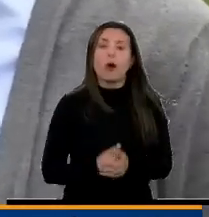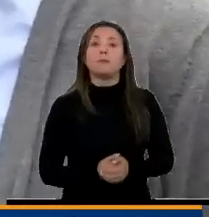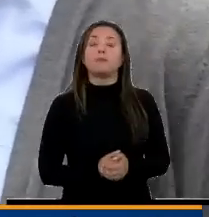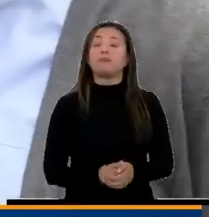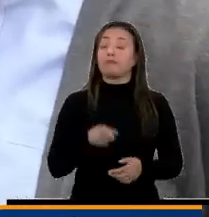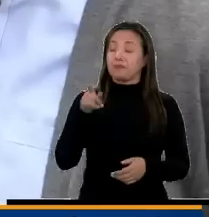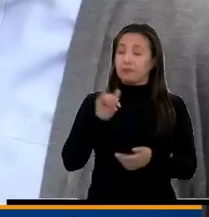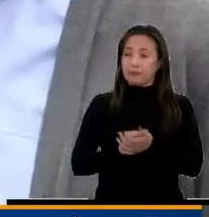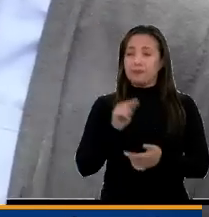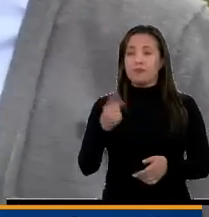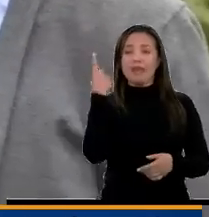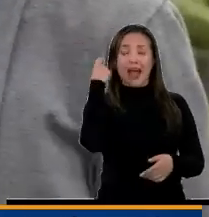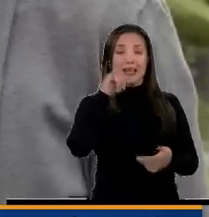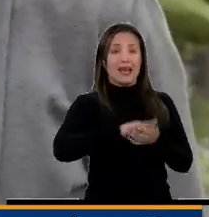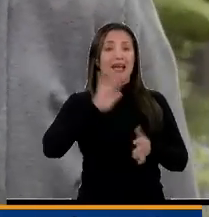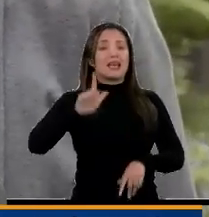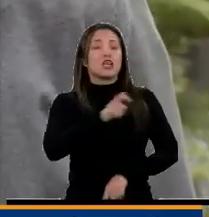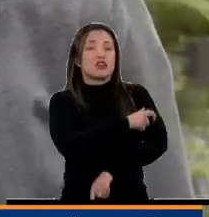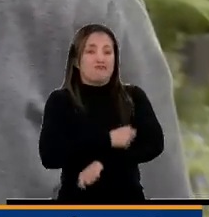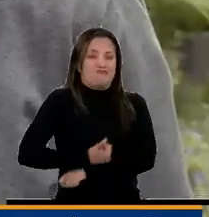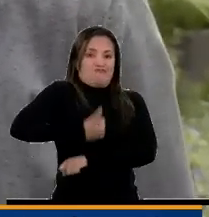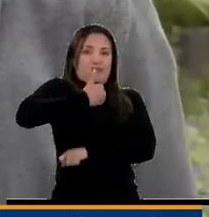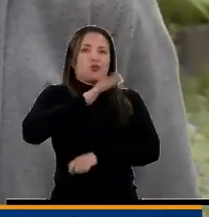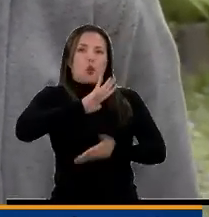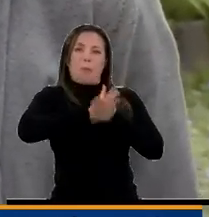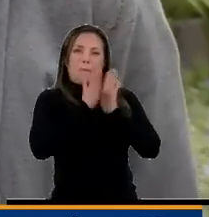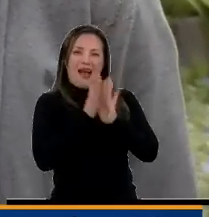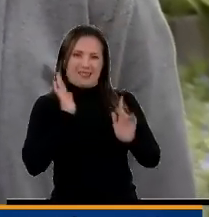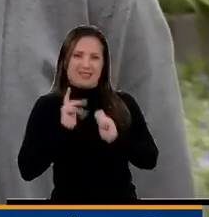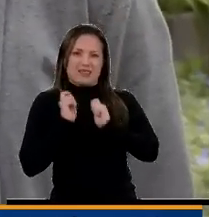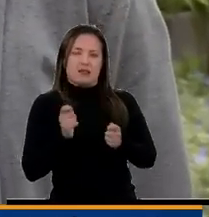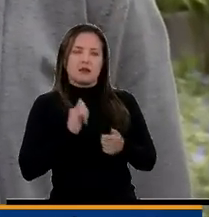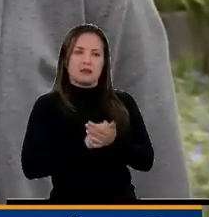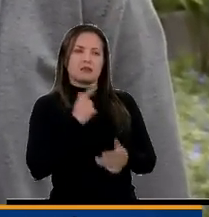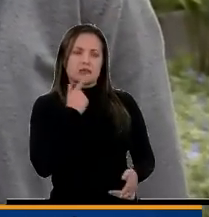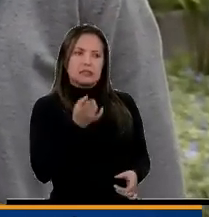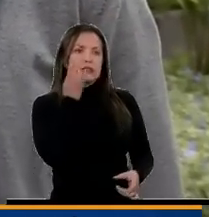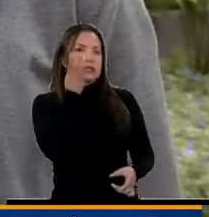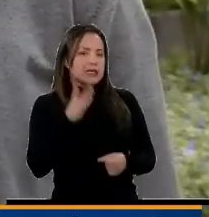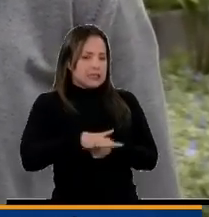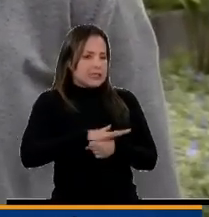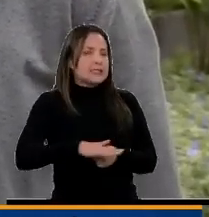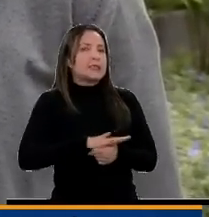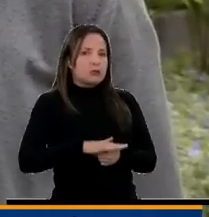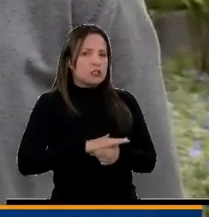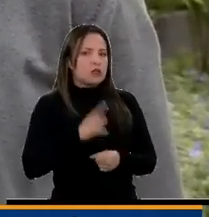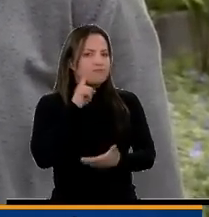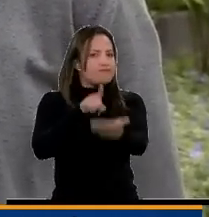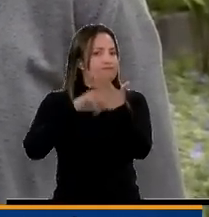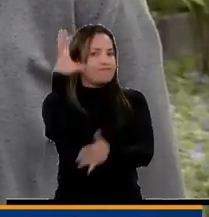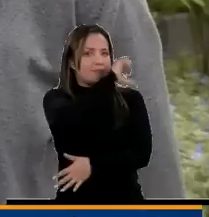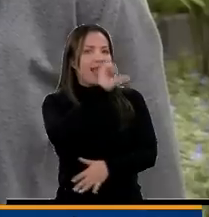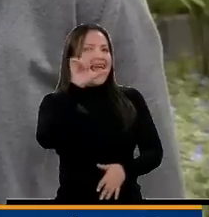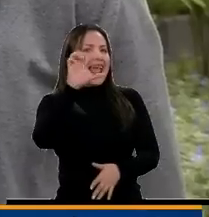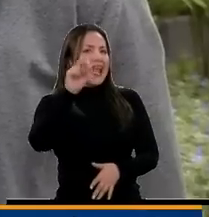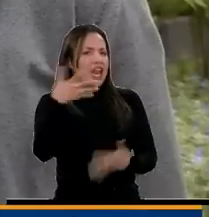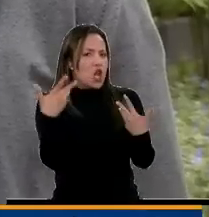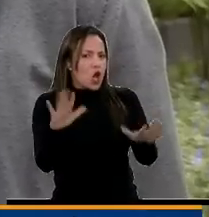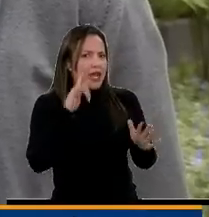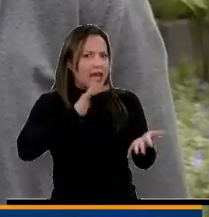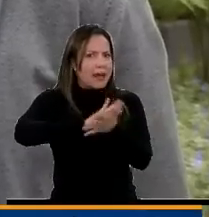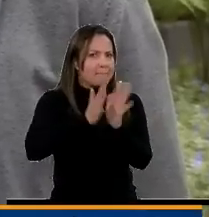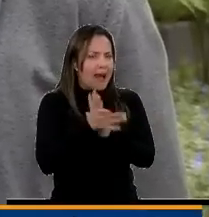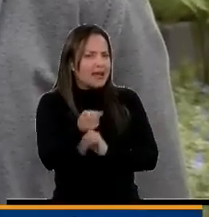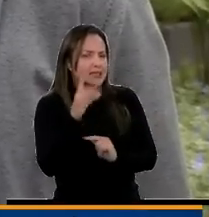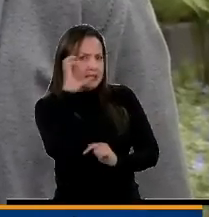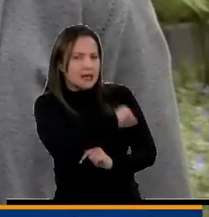comisionado para la paz reconoció que hay una crisis y que claramente el ELN no estaba demostrando la voluntad de paz. ¿Cuál es la principal solución? Usted habla de que el presidente